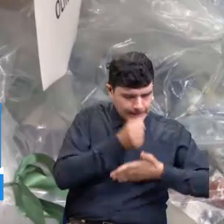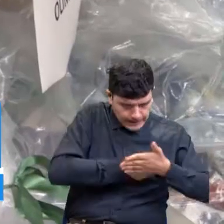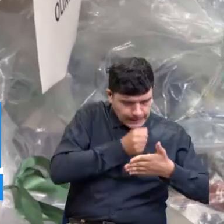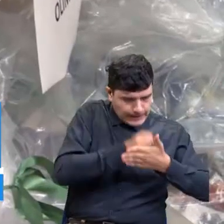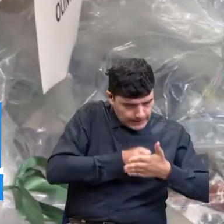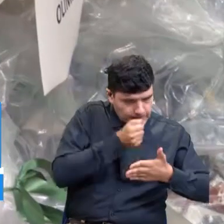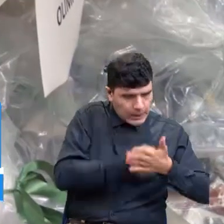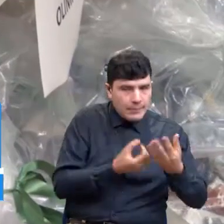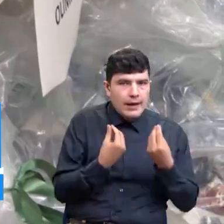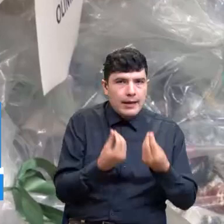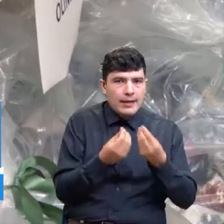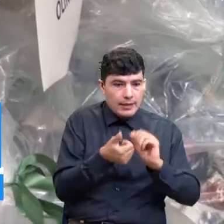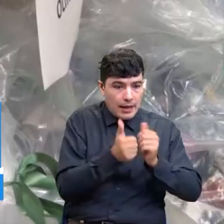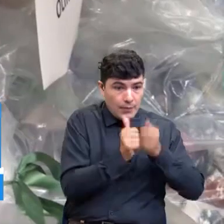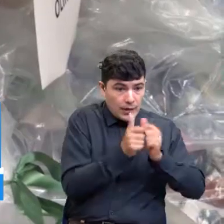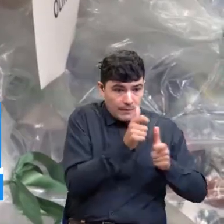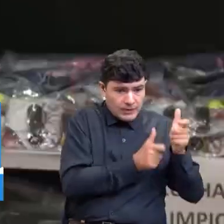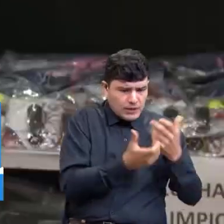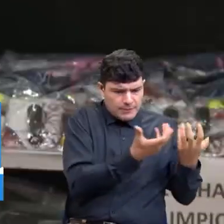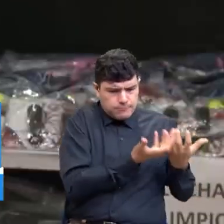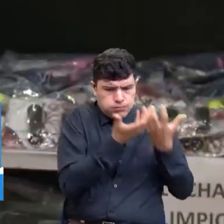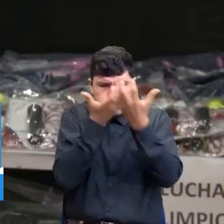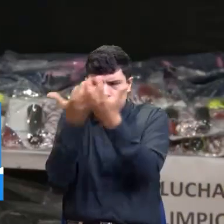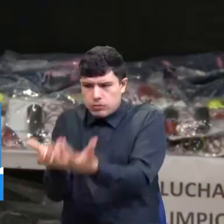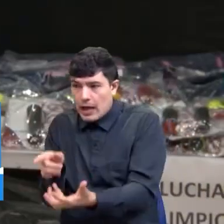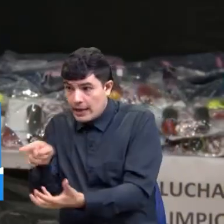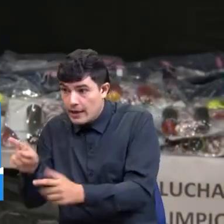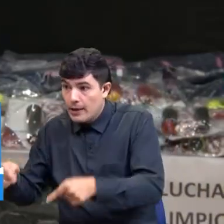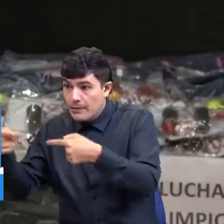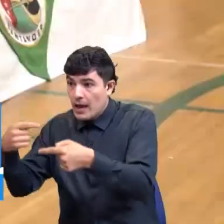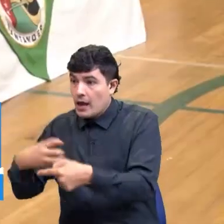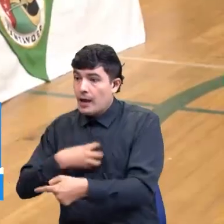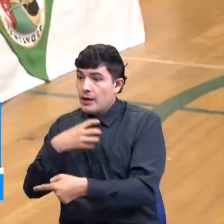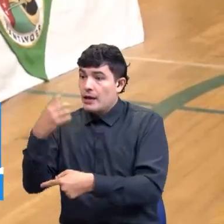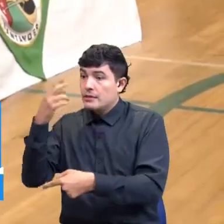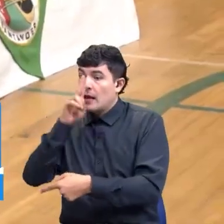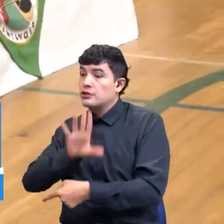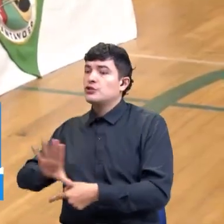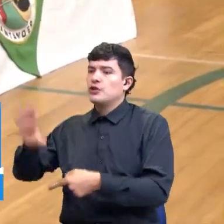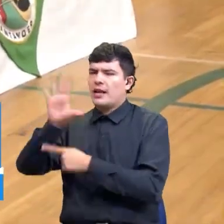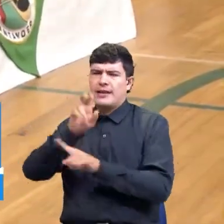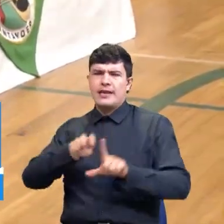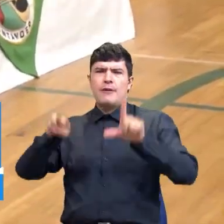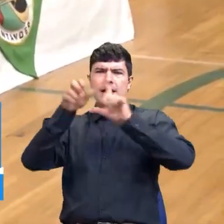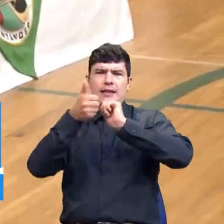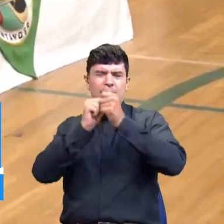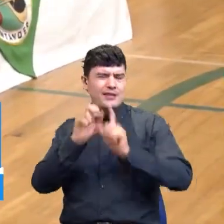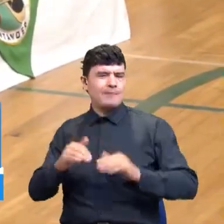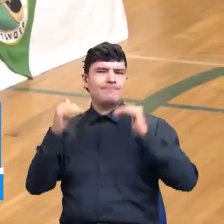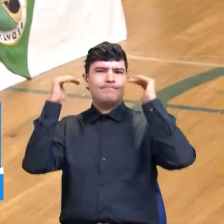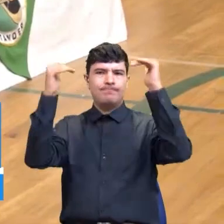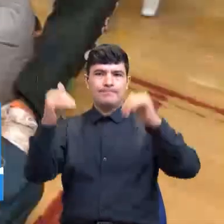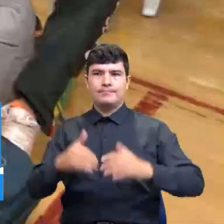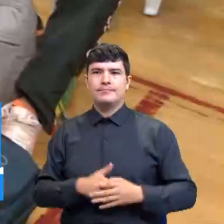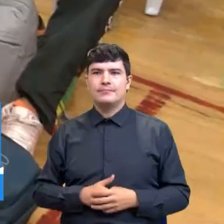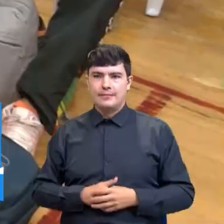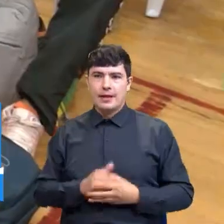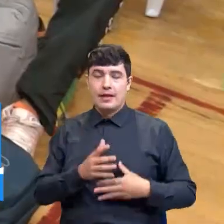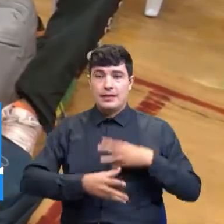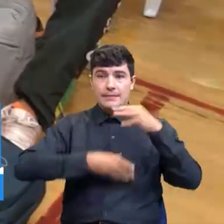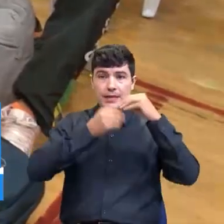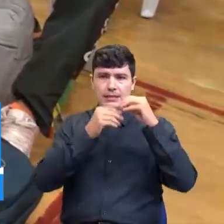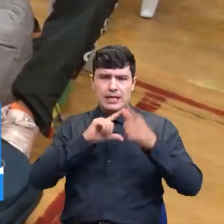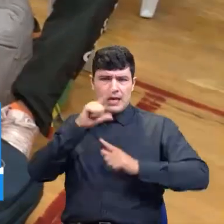poder llevar nuestros deportistas en las mejores condiciones a estos Juegos Nacionales. Y es que la lucha santandereana es una de las fuertes opciones de medalla que